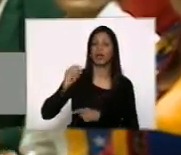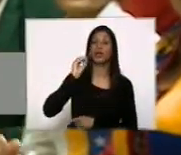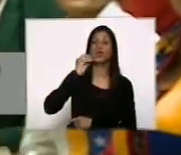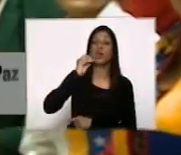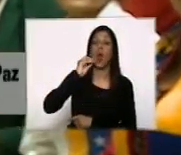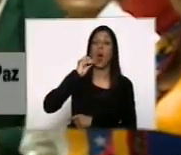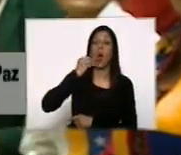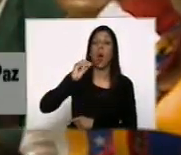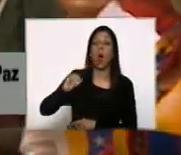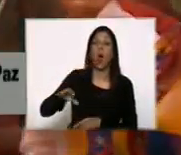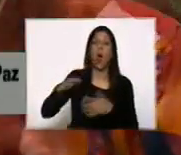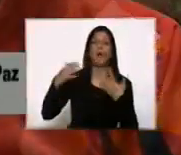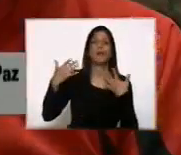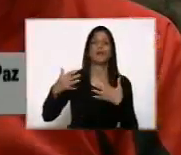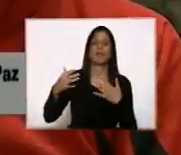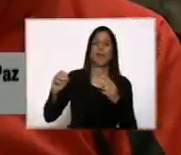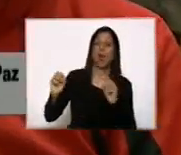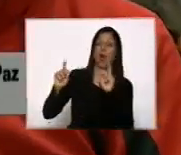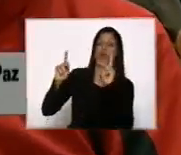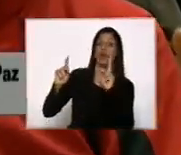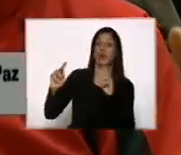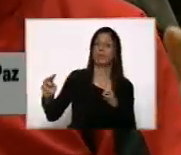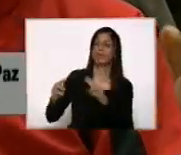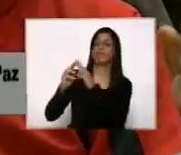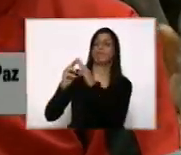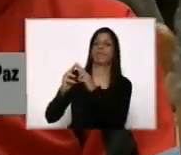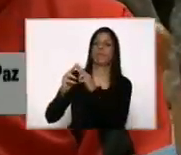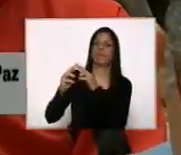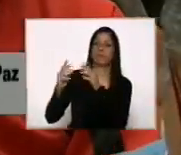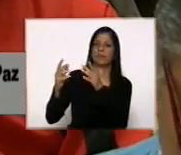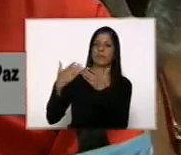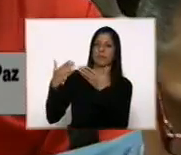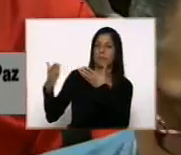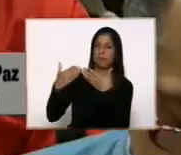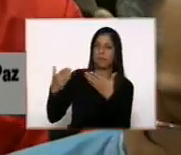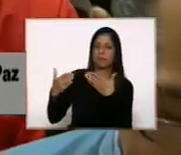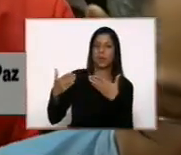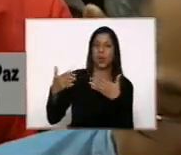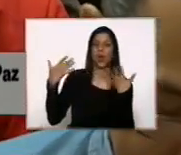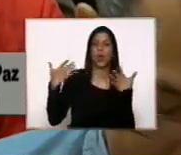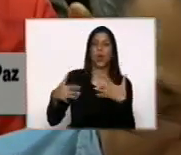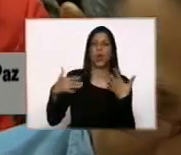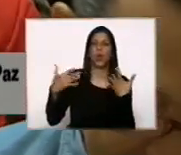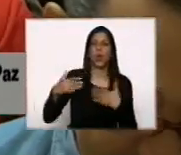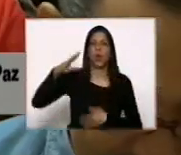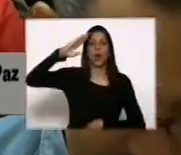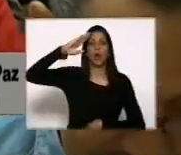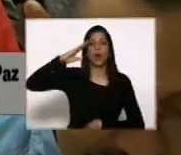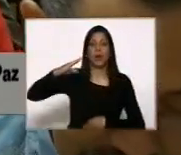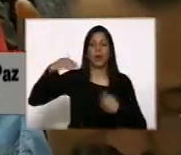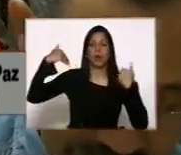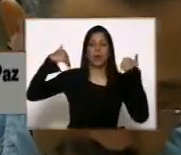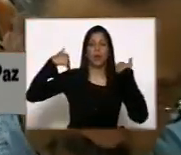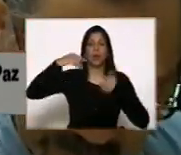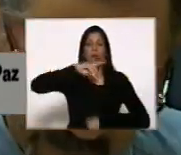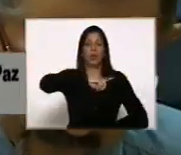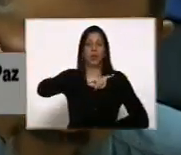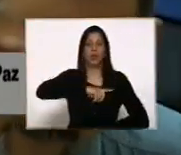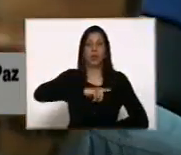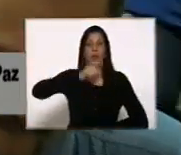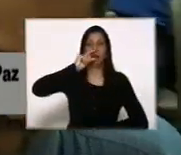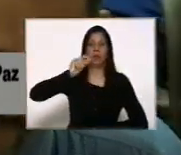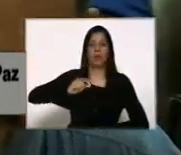Pero tuve la oportunidad y viví en carne propia lo que significó la dictadura de Pérez Jiménez, la